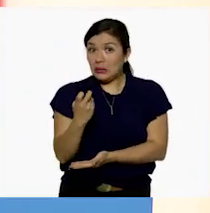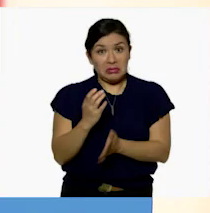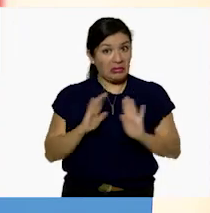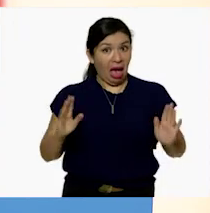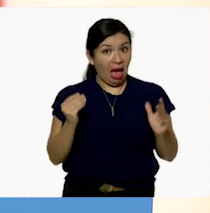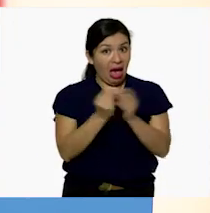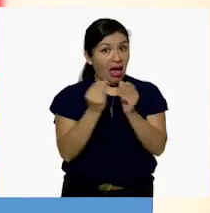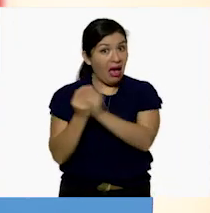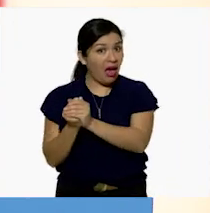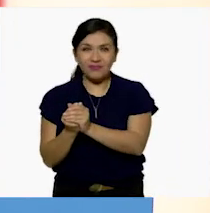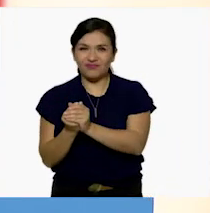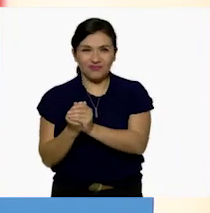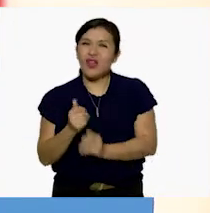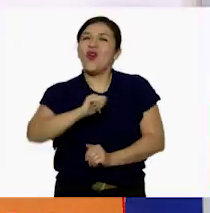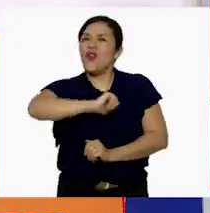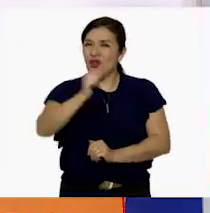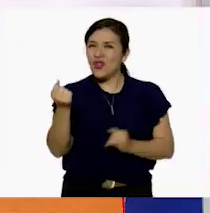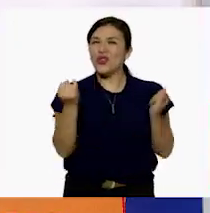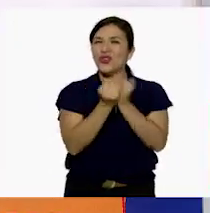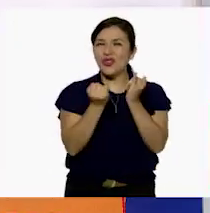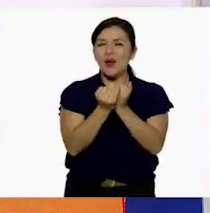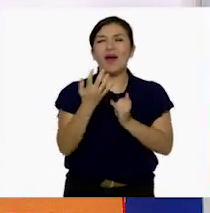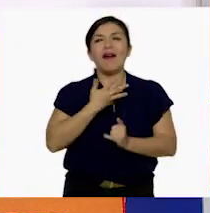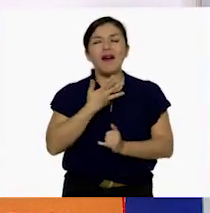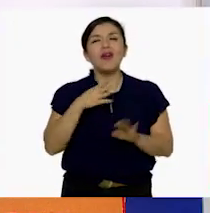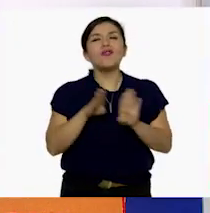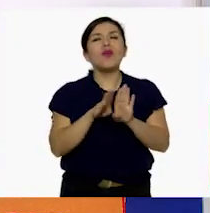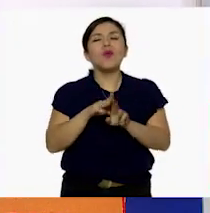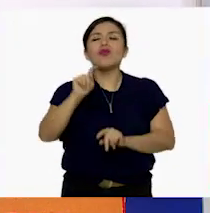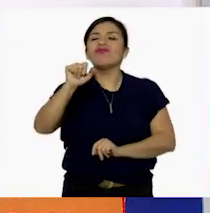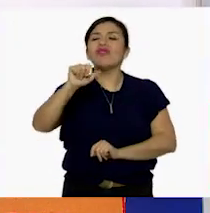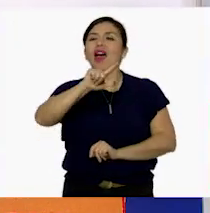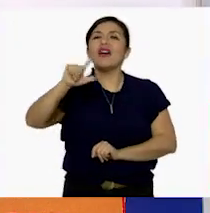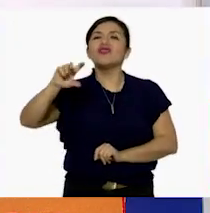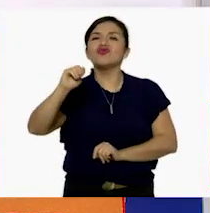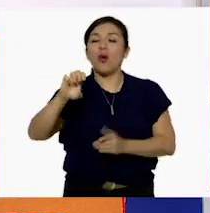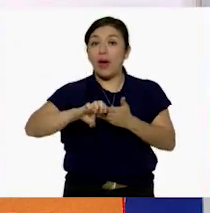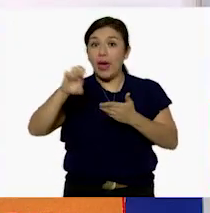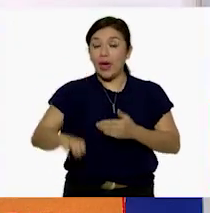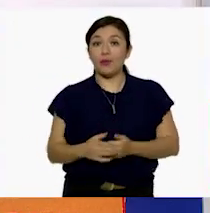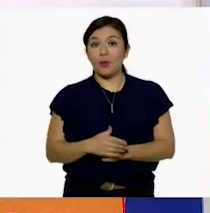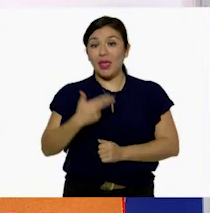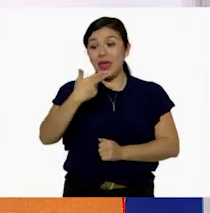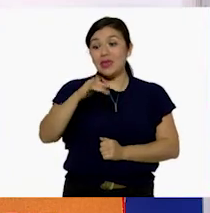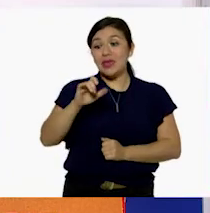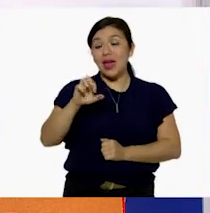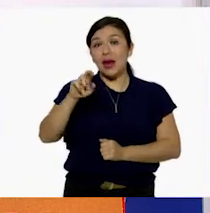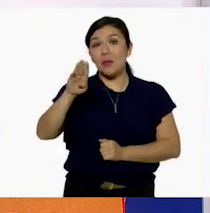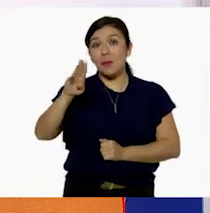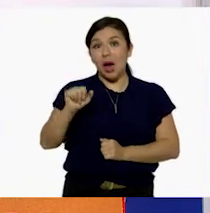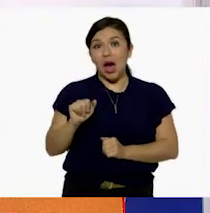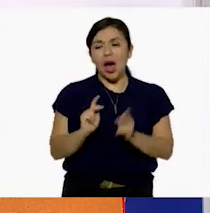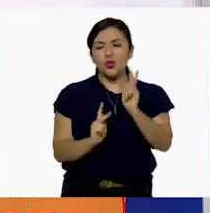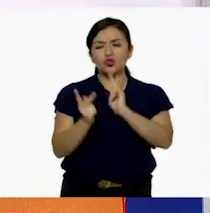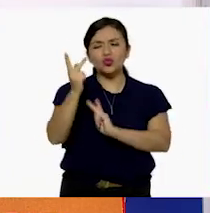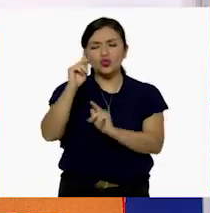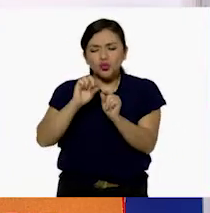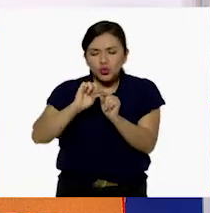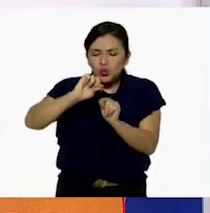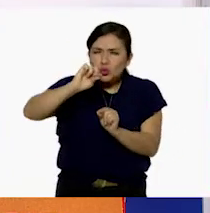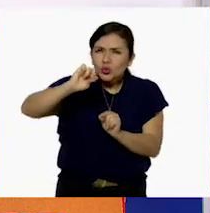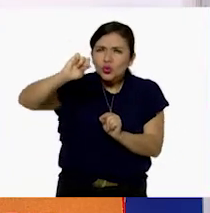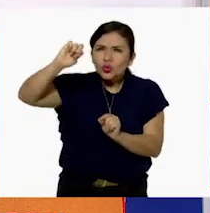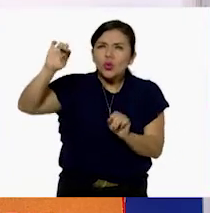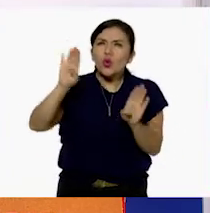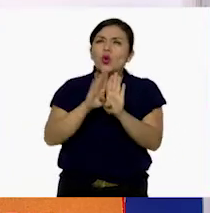las clasificamos. También lo hicimos por su tallo. Por ejemplo, las hierbas, que tienen su tallo un